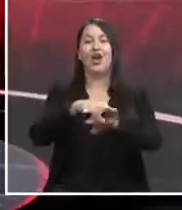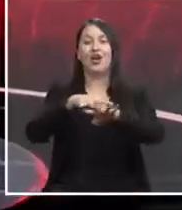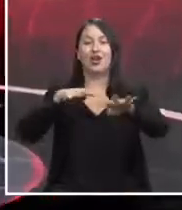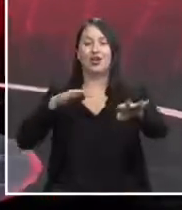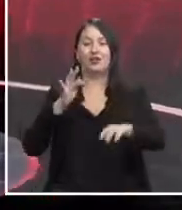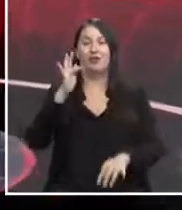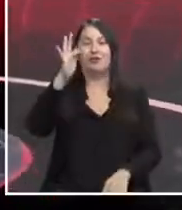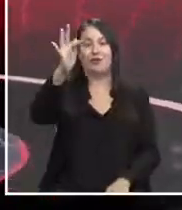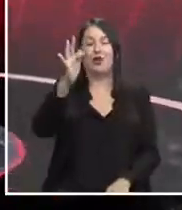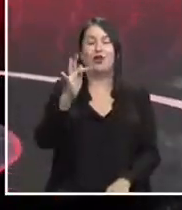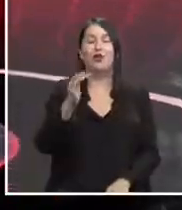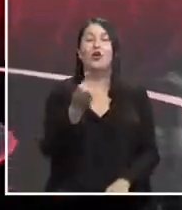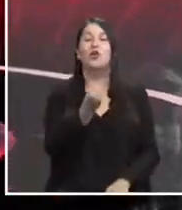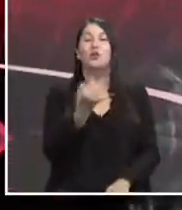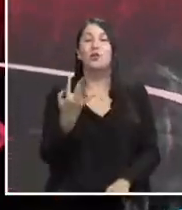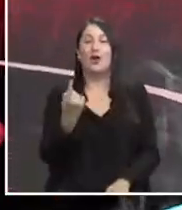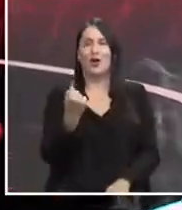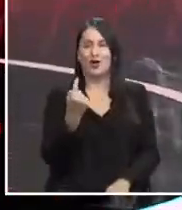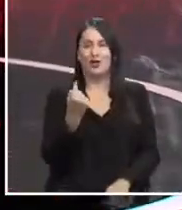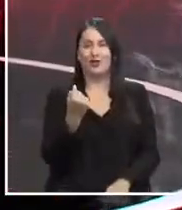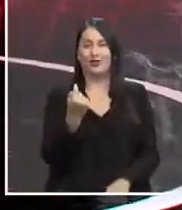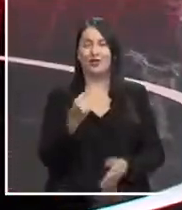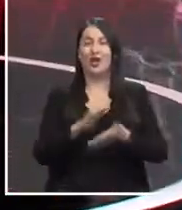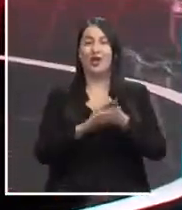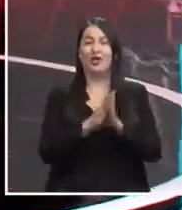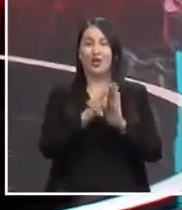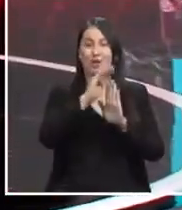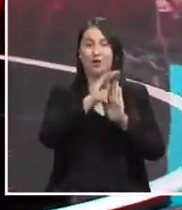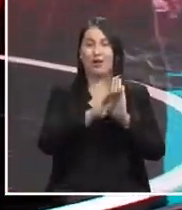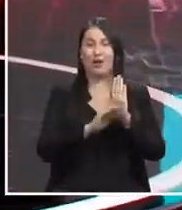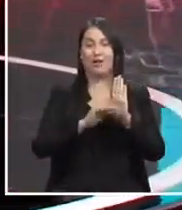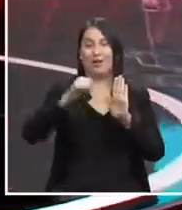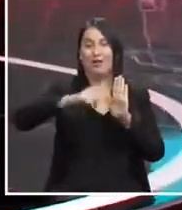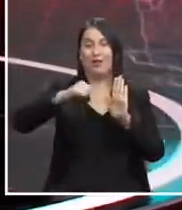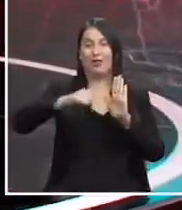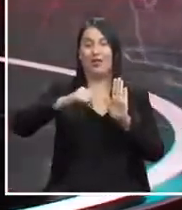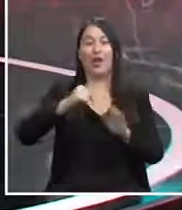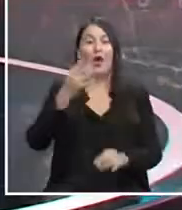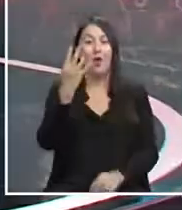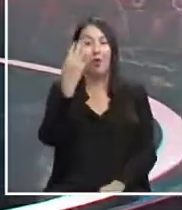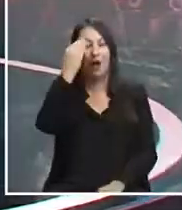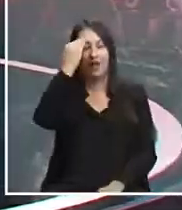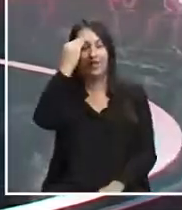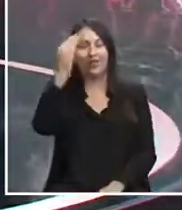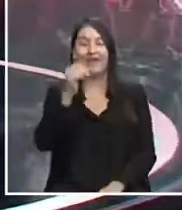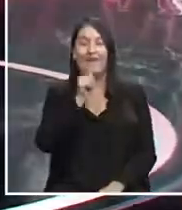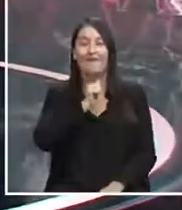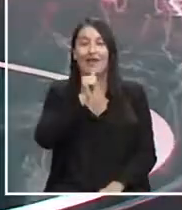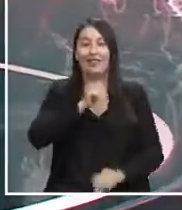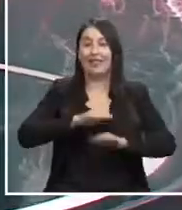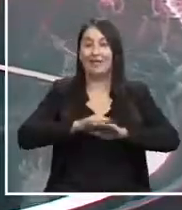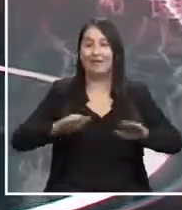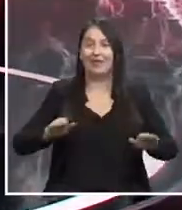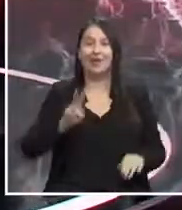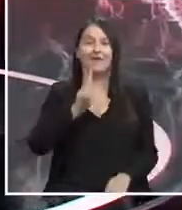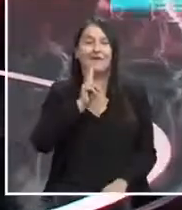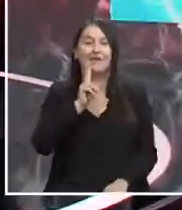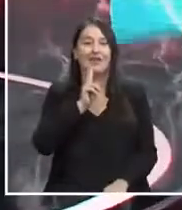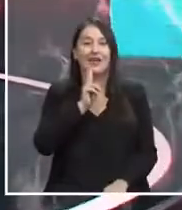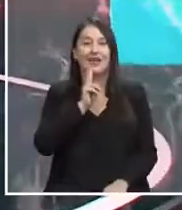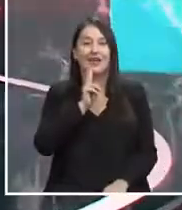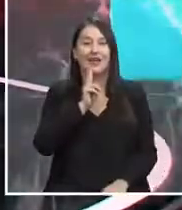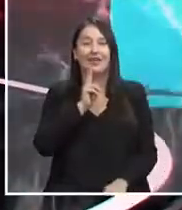edición número 11. Todo el programa del día de hoy, de los próximos 4 días que nos quedan, terminamos el viernes, están